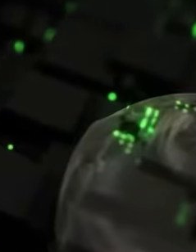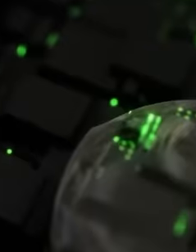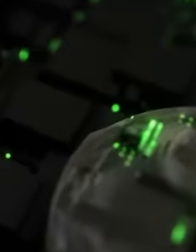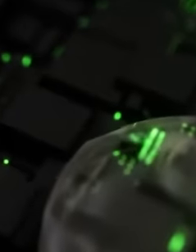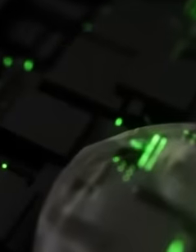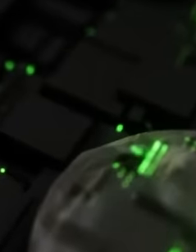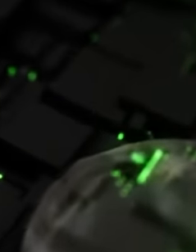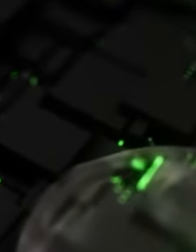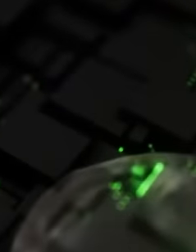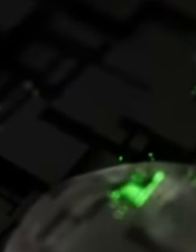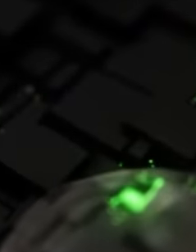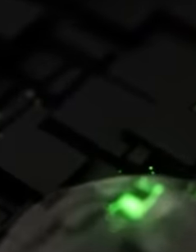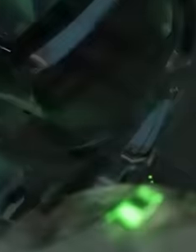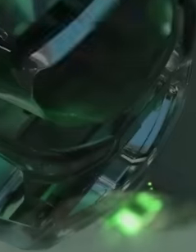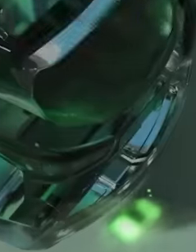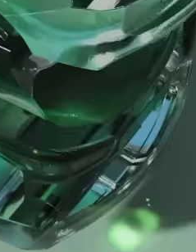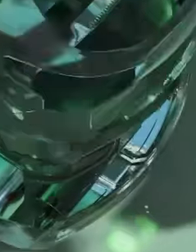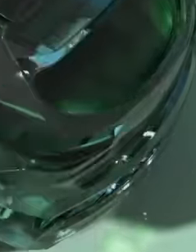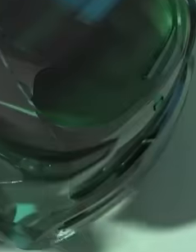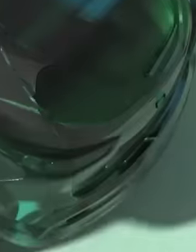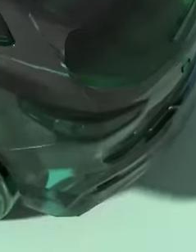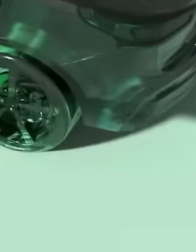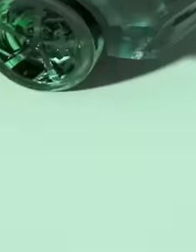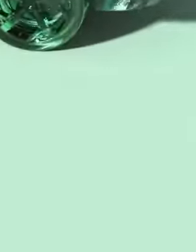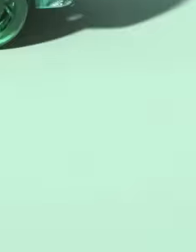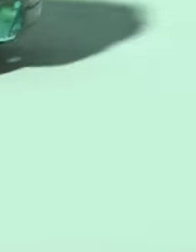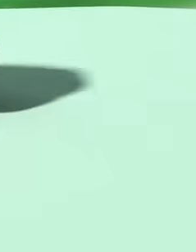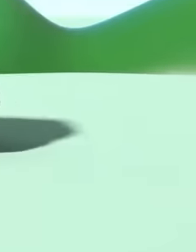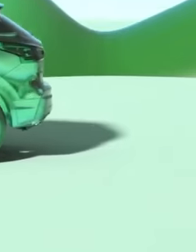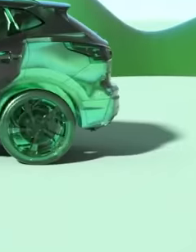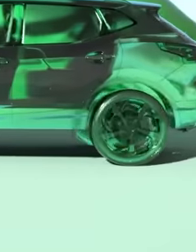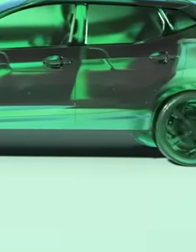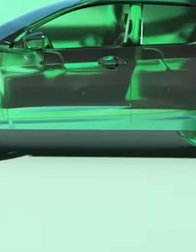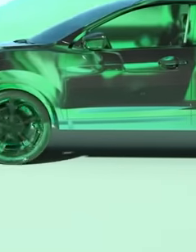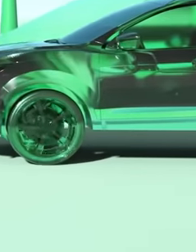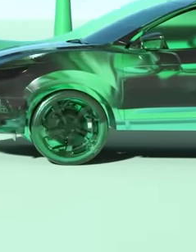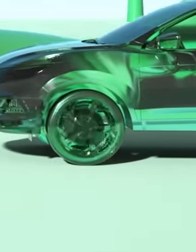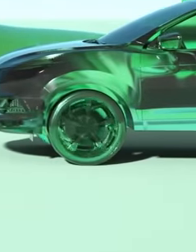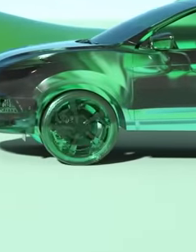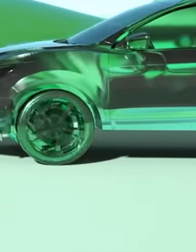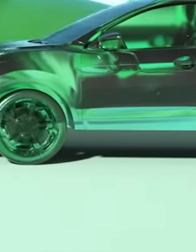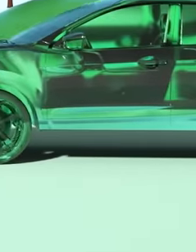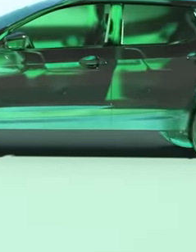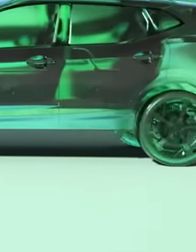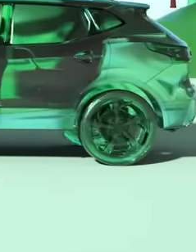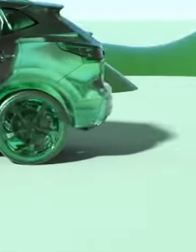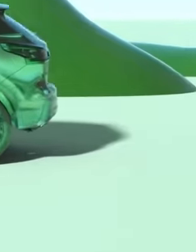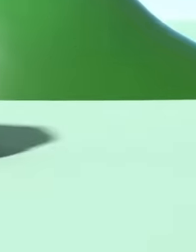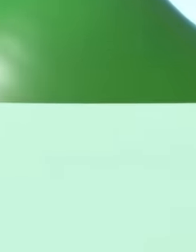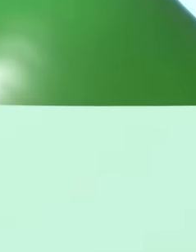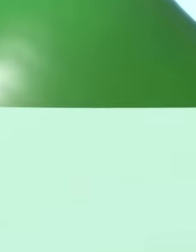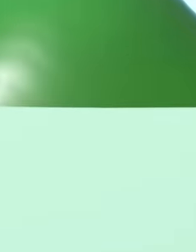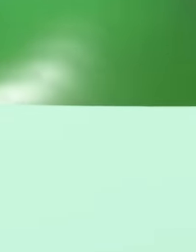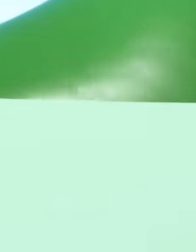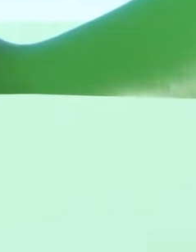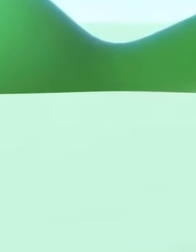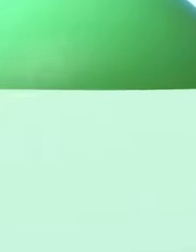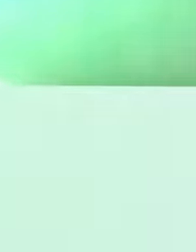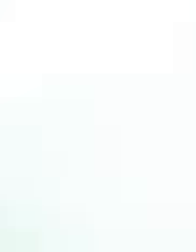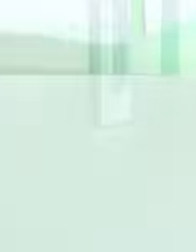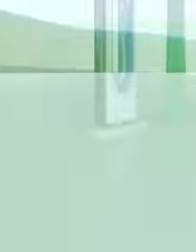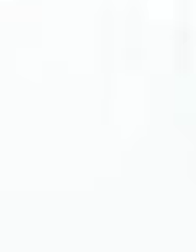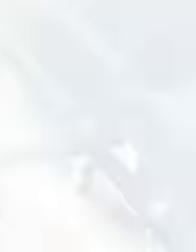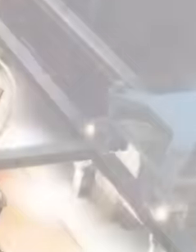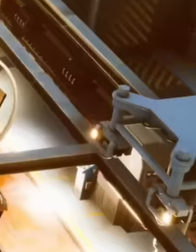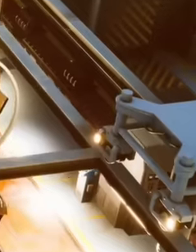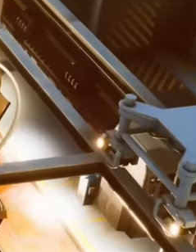Este futuro auto mexicano será similar a los que fabrica Tesla y otros fabricantes chinos e India, ya que